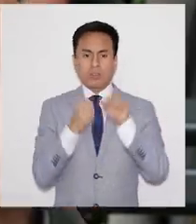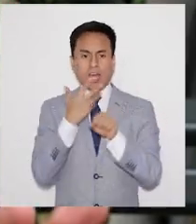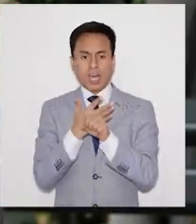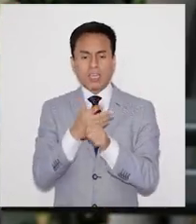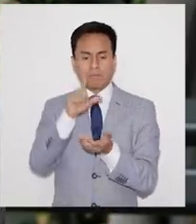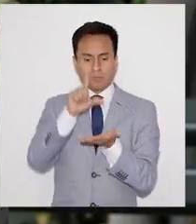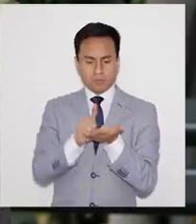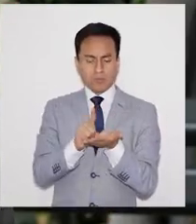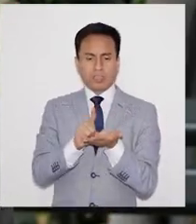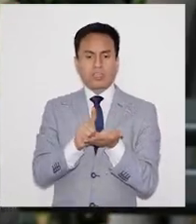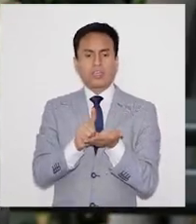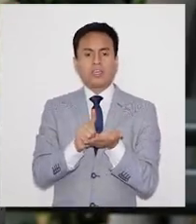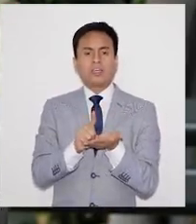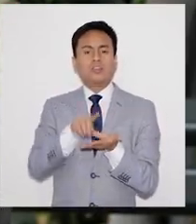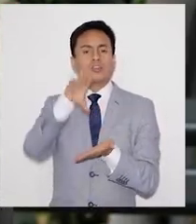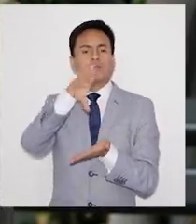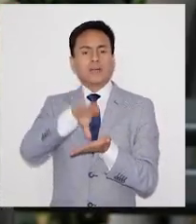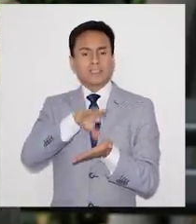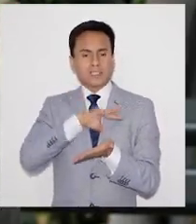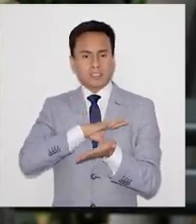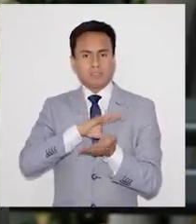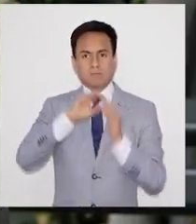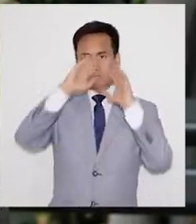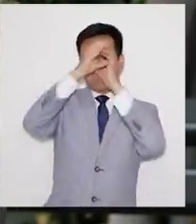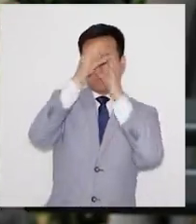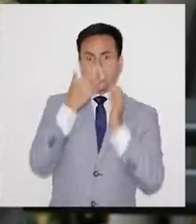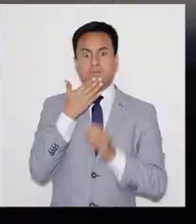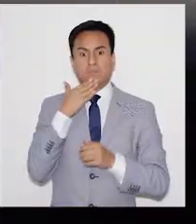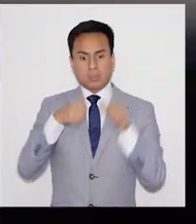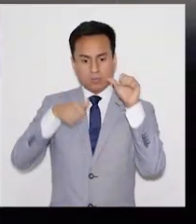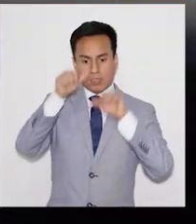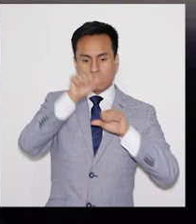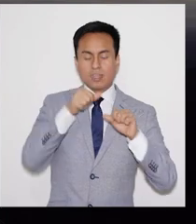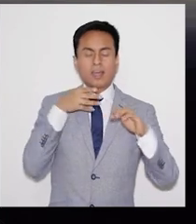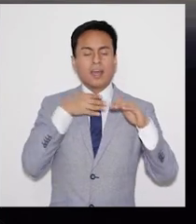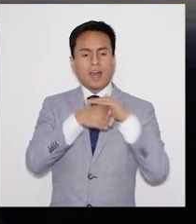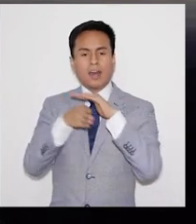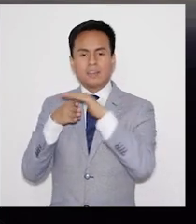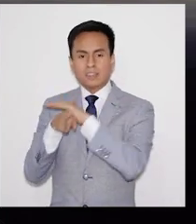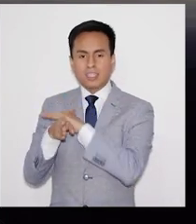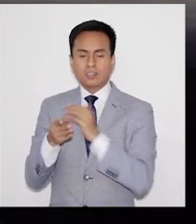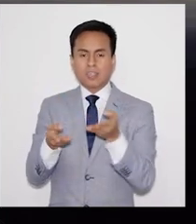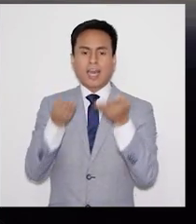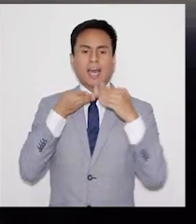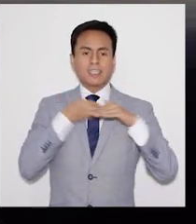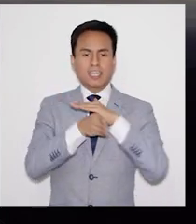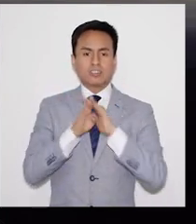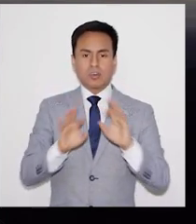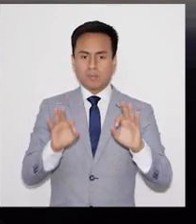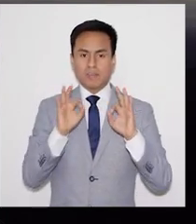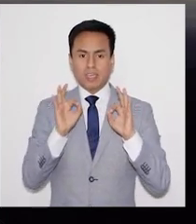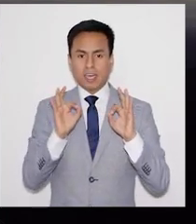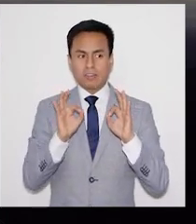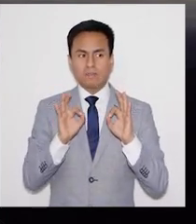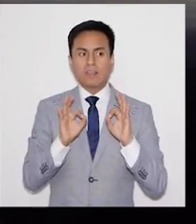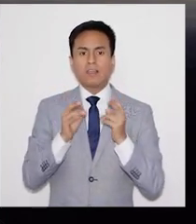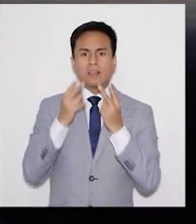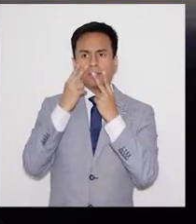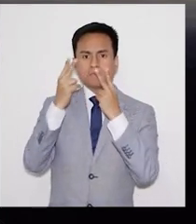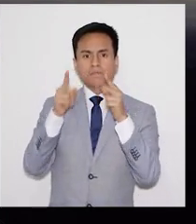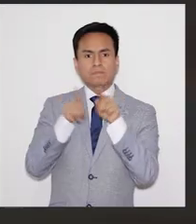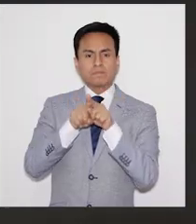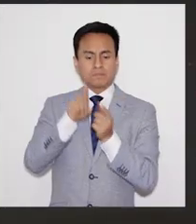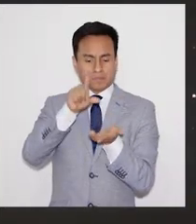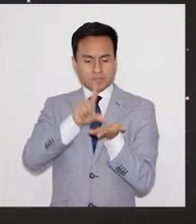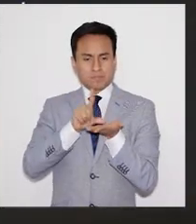instalados en nuestro país. Entonces, y eso nos da acceso, ¿cierto? Nos da un acceso privilegiado a usar